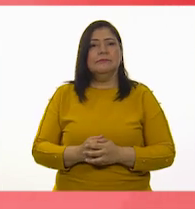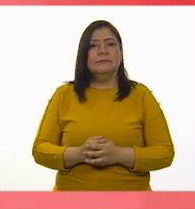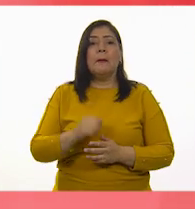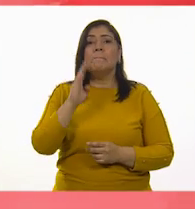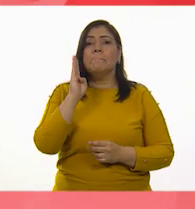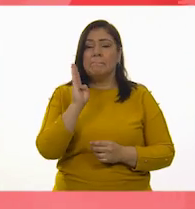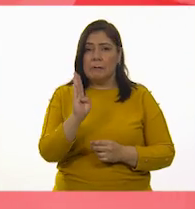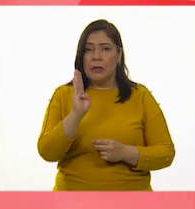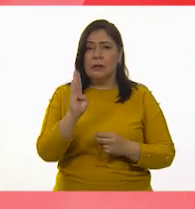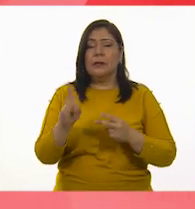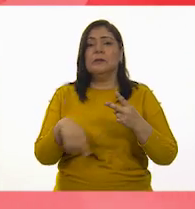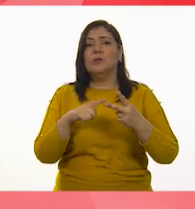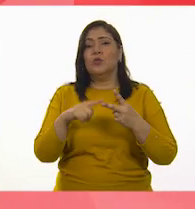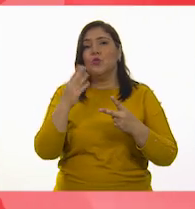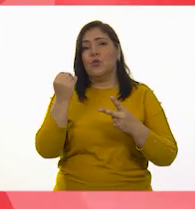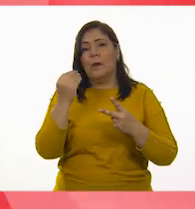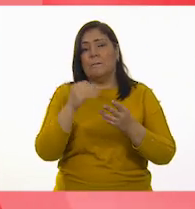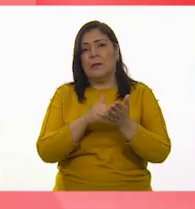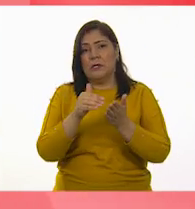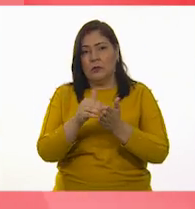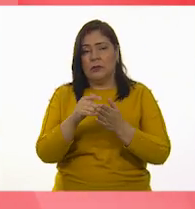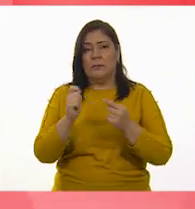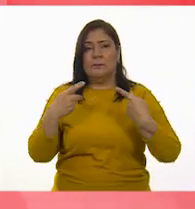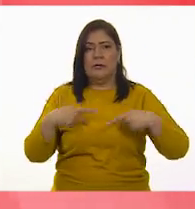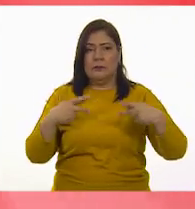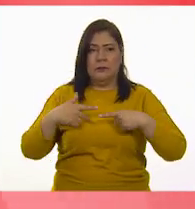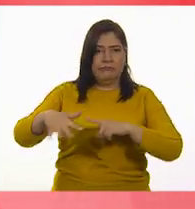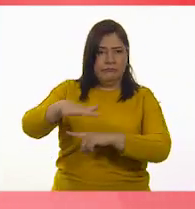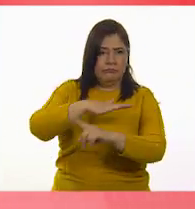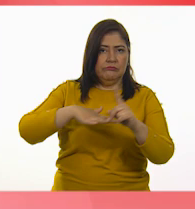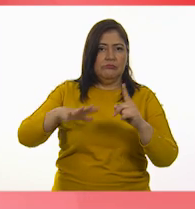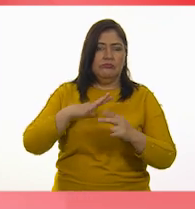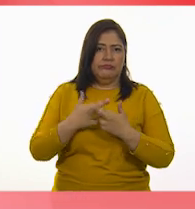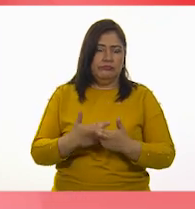B. 9 millones de habitantes.